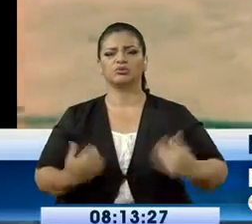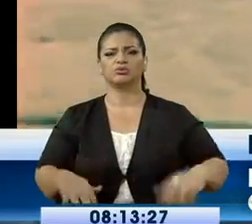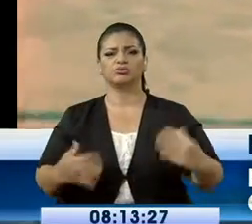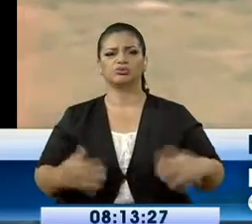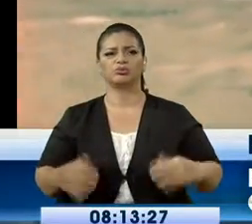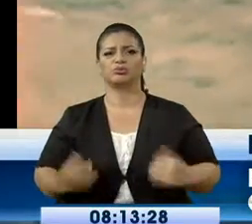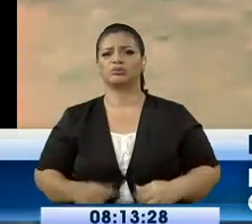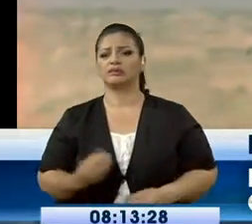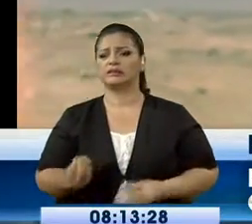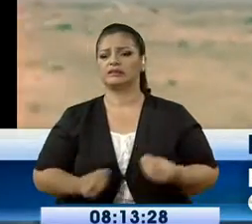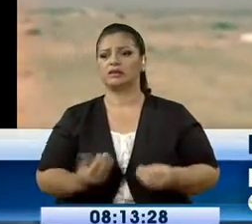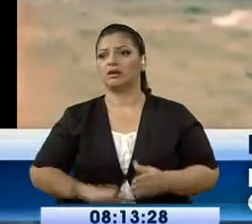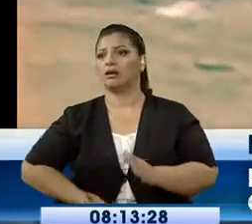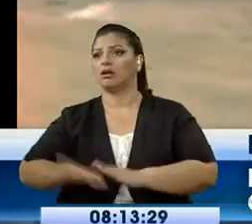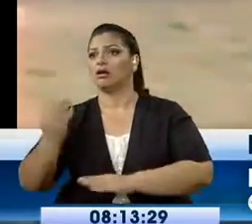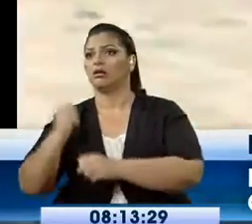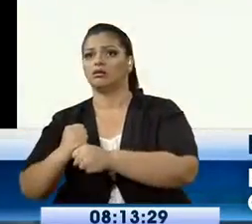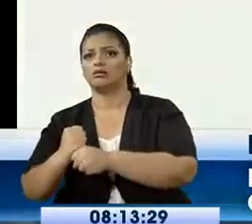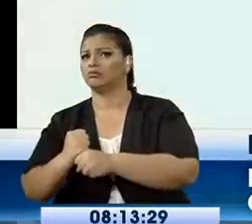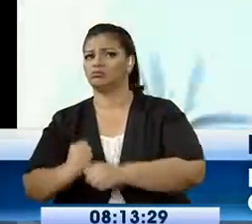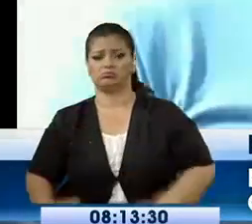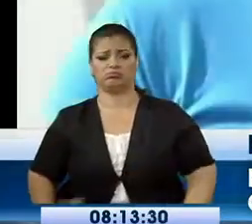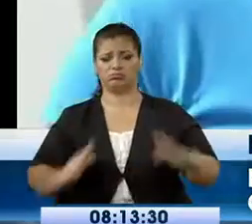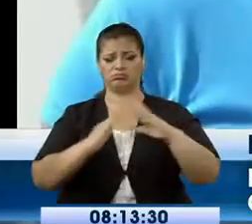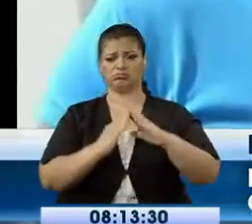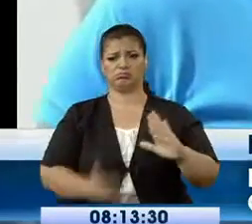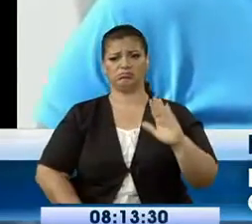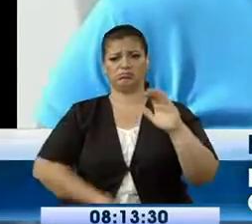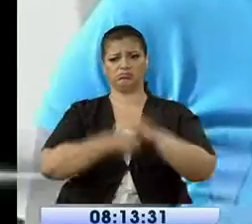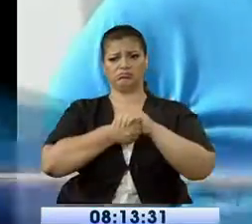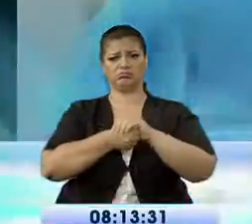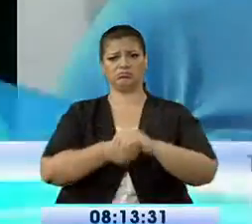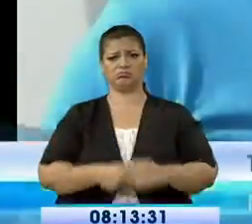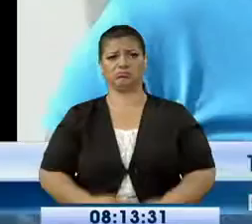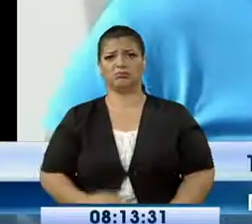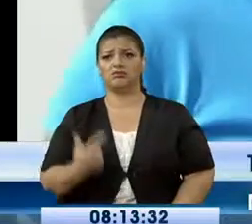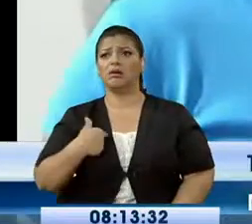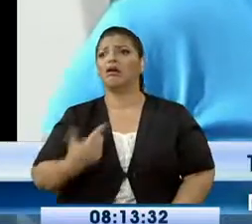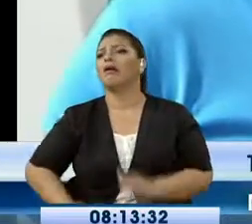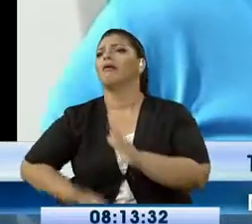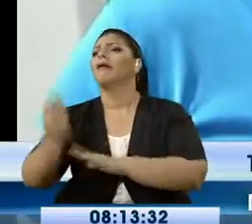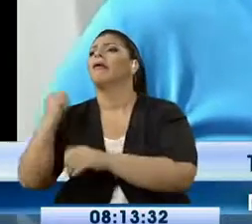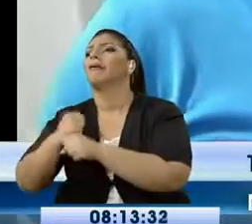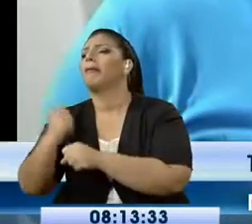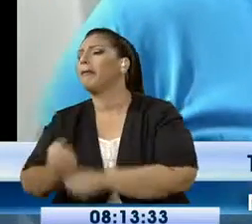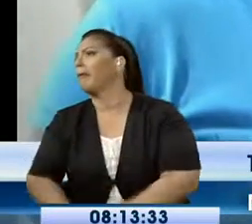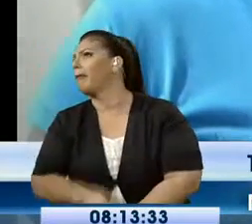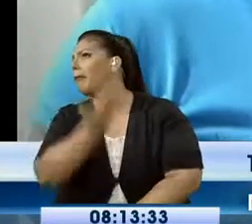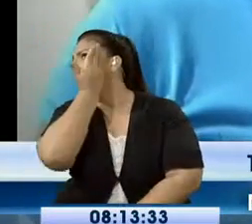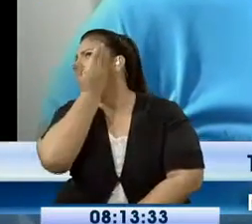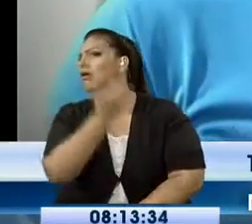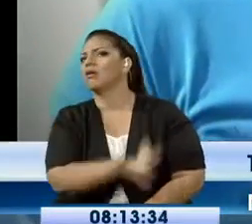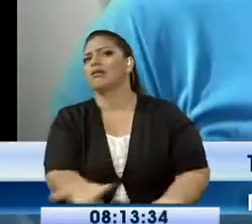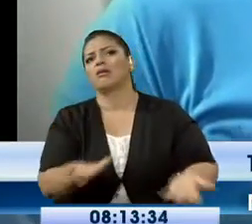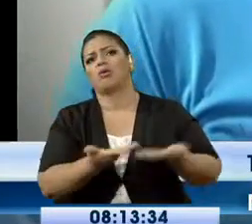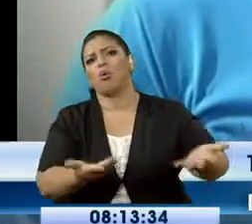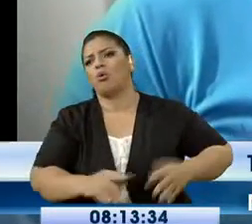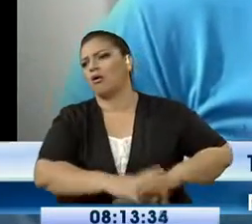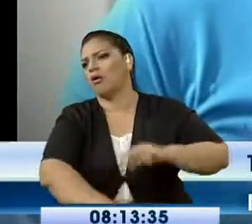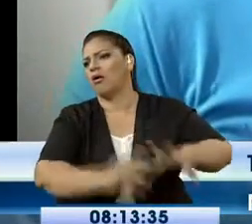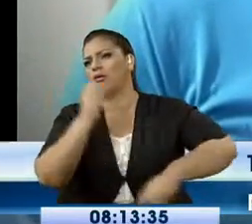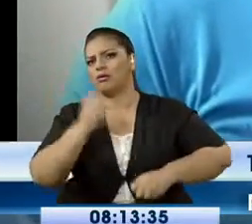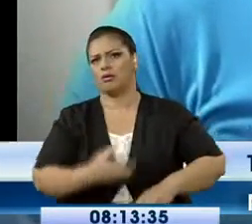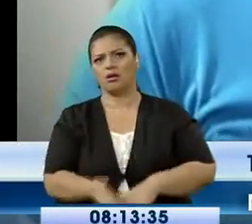no salir a trabajar y quedarse en casa. Que uno tiene miedo, pero las cosas que sacamos, sacrificio para trabajar, para tener cualquier cosa,